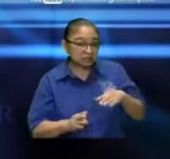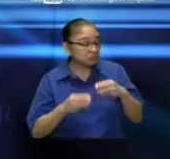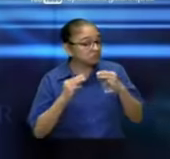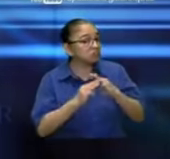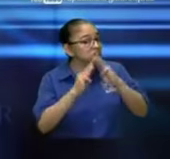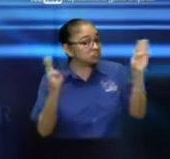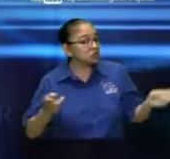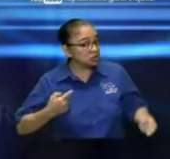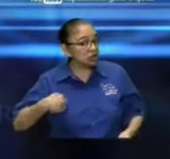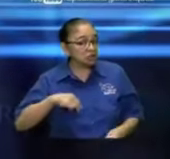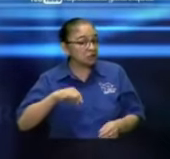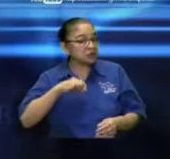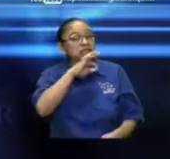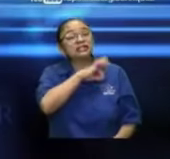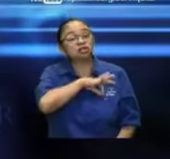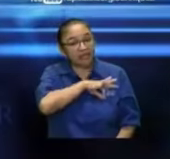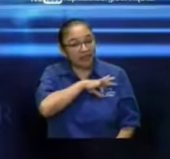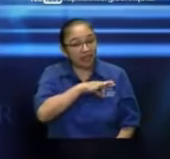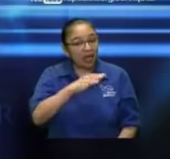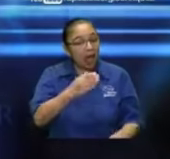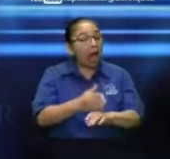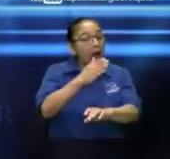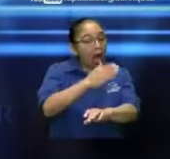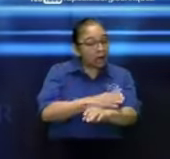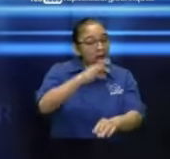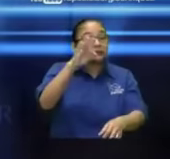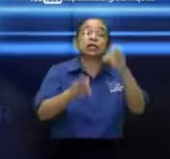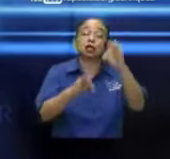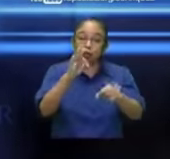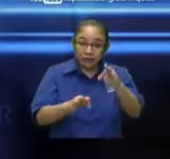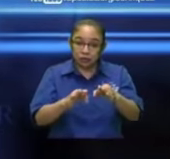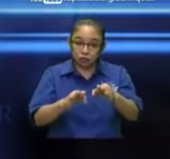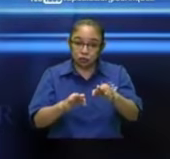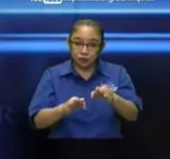Por ejemplo, se hace un juicio antes de los juicios, en lo legal.